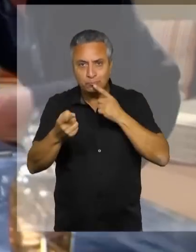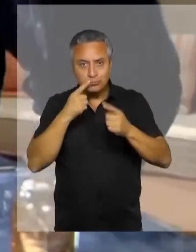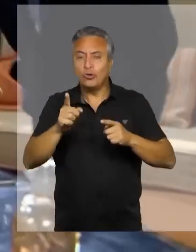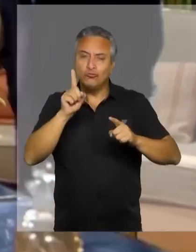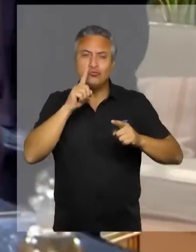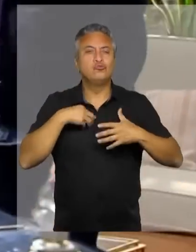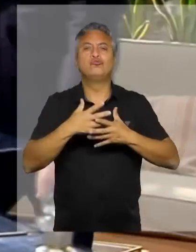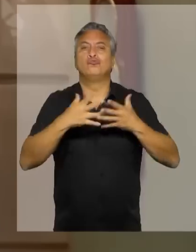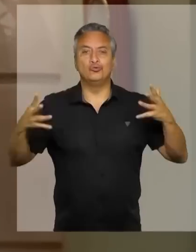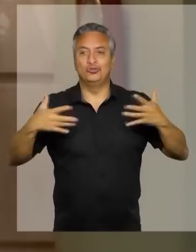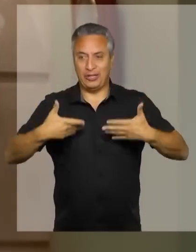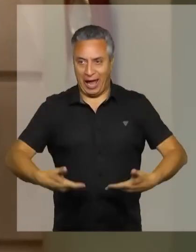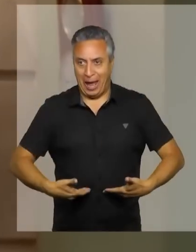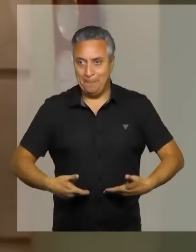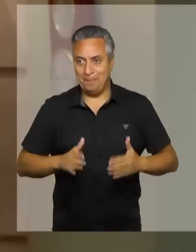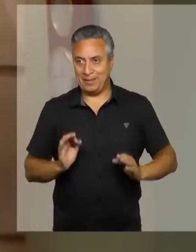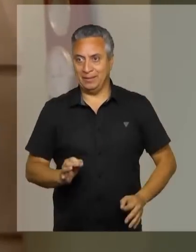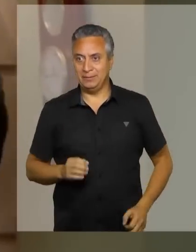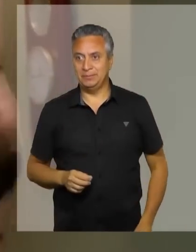hambre, ¿verdad?